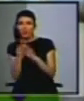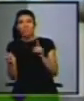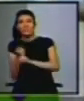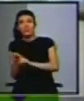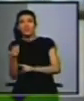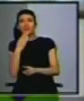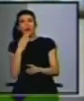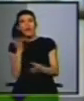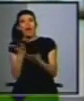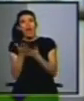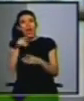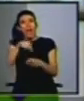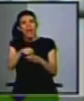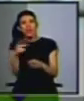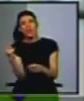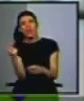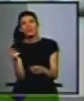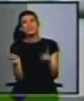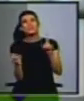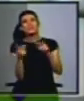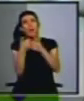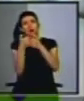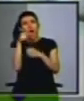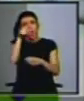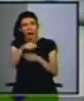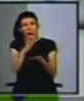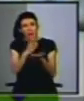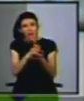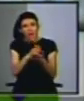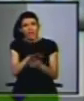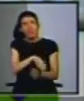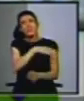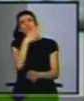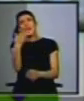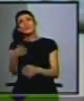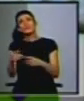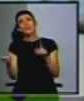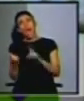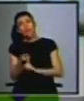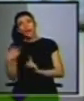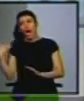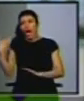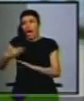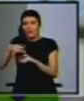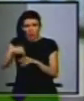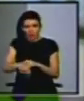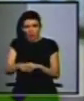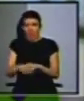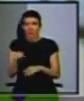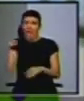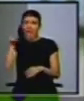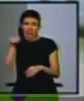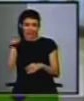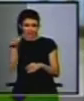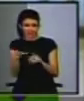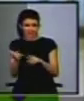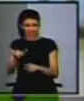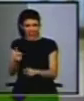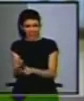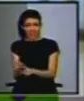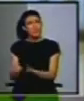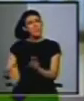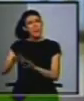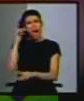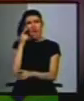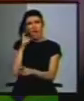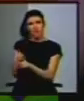Ellos pololearon de ahí, son los primeros pololos y se casaron y hasta hoy día son matrimonio. Él es más conocido que yo llevo